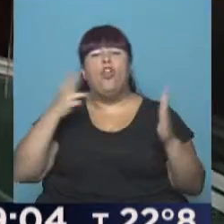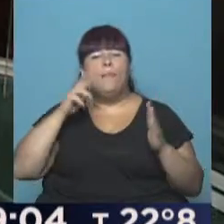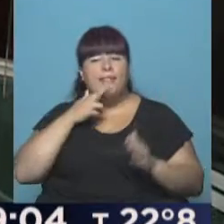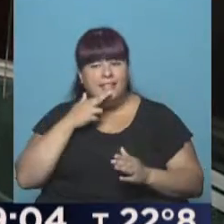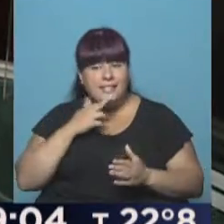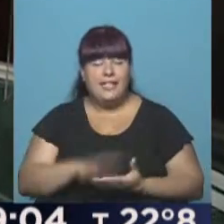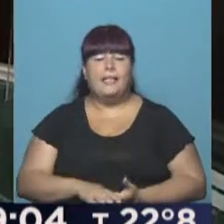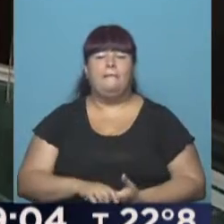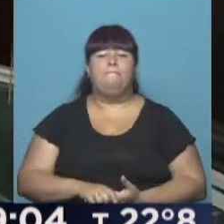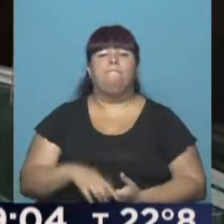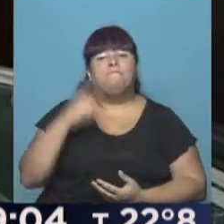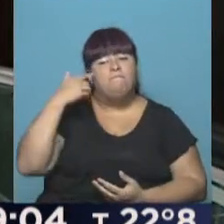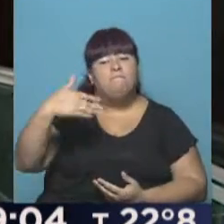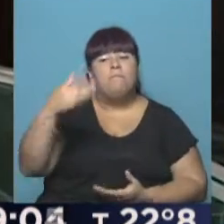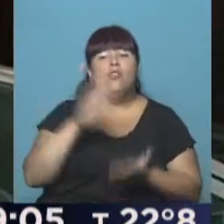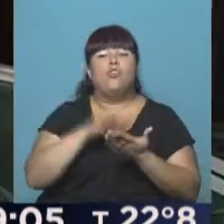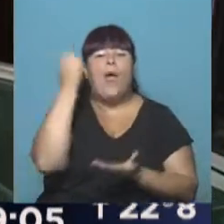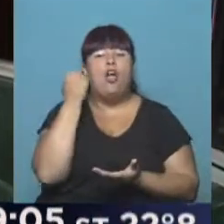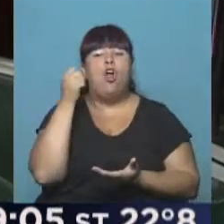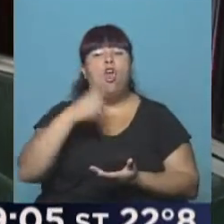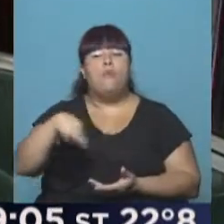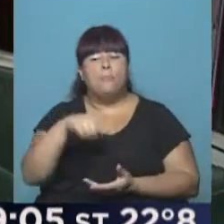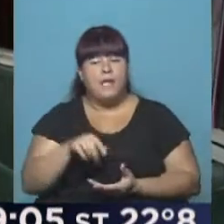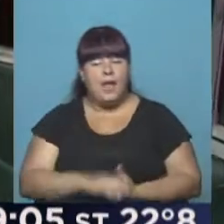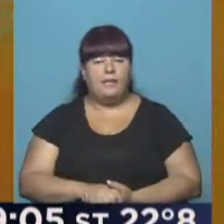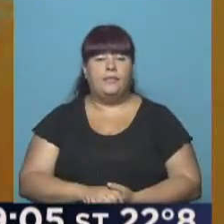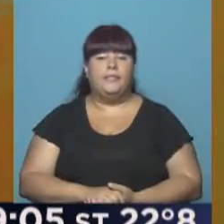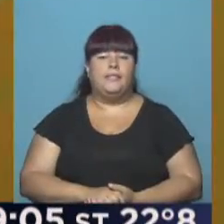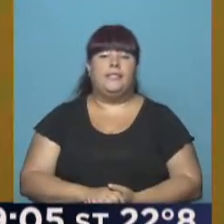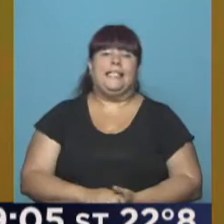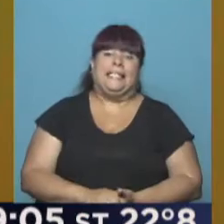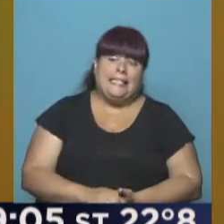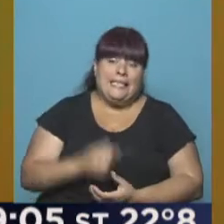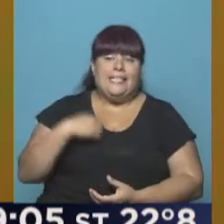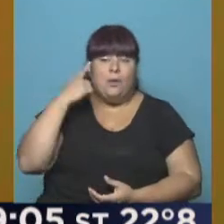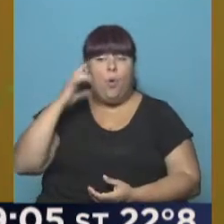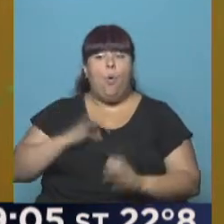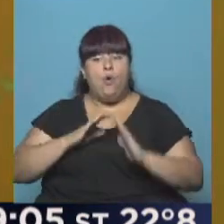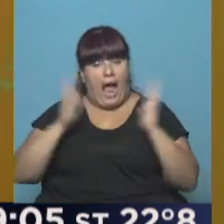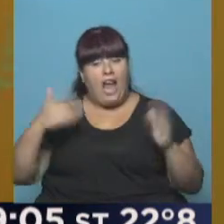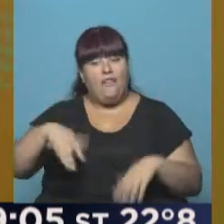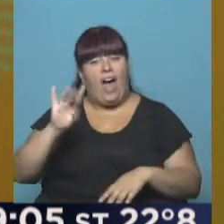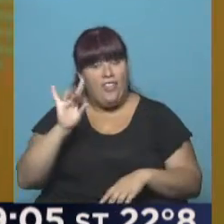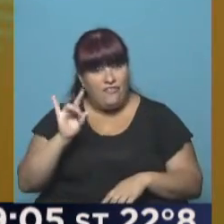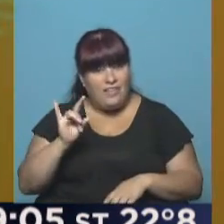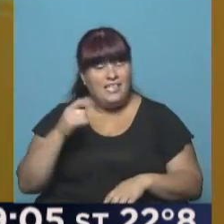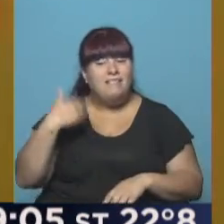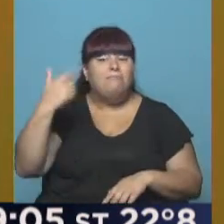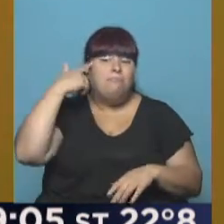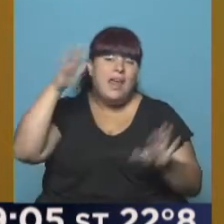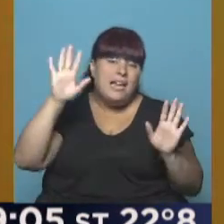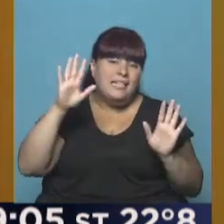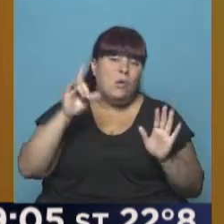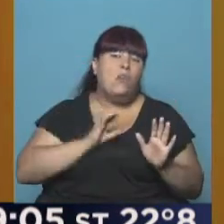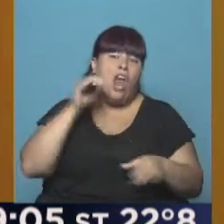las expectativas económicas para ustedes lo vemos como un año que va a ser complicado con una expectativa por ahí